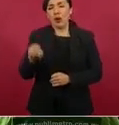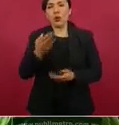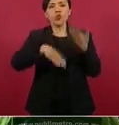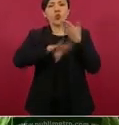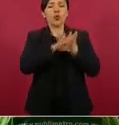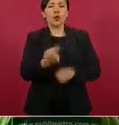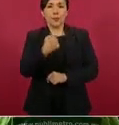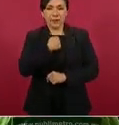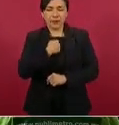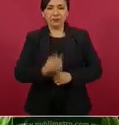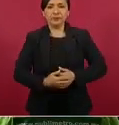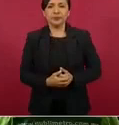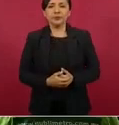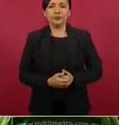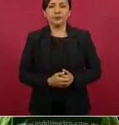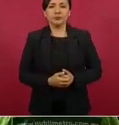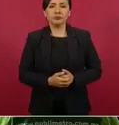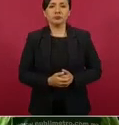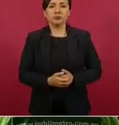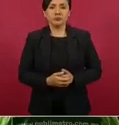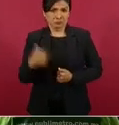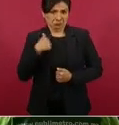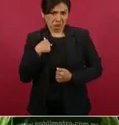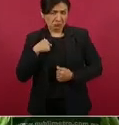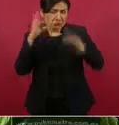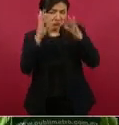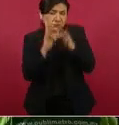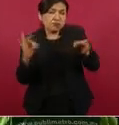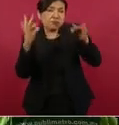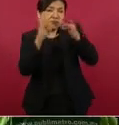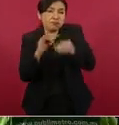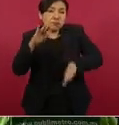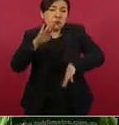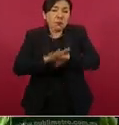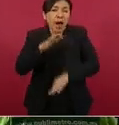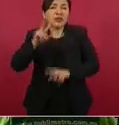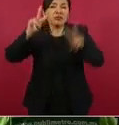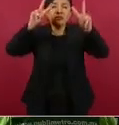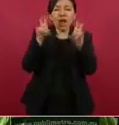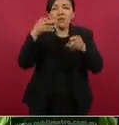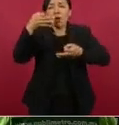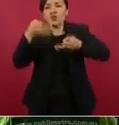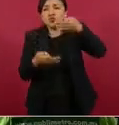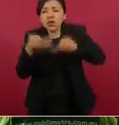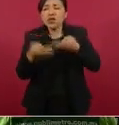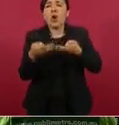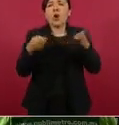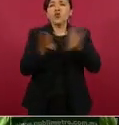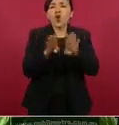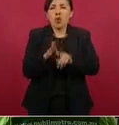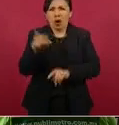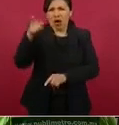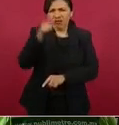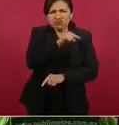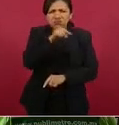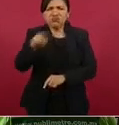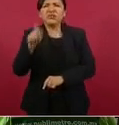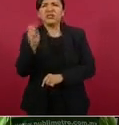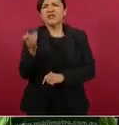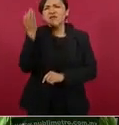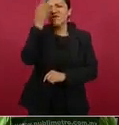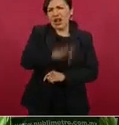contra. Muy poco voy a argumentar en términos jurídicos sobre la falsedad